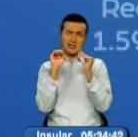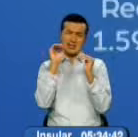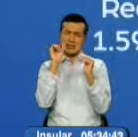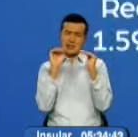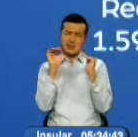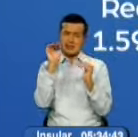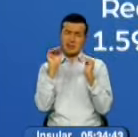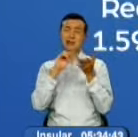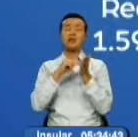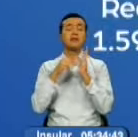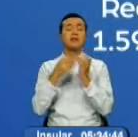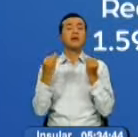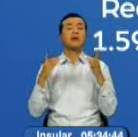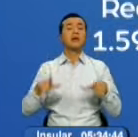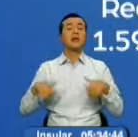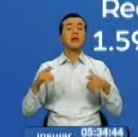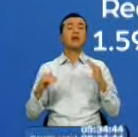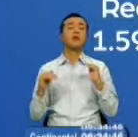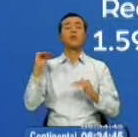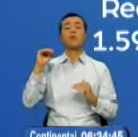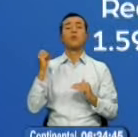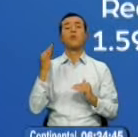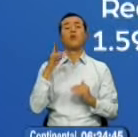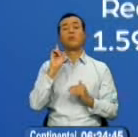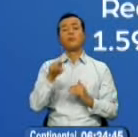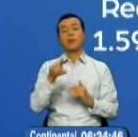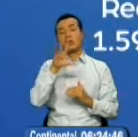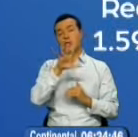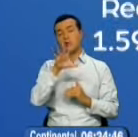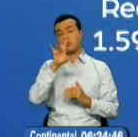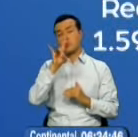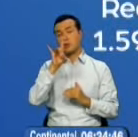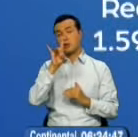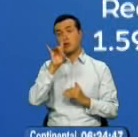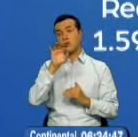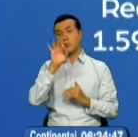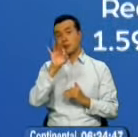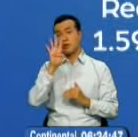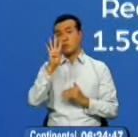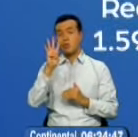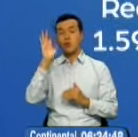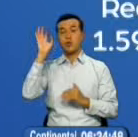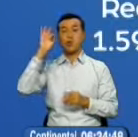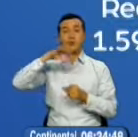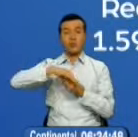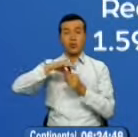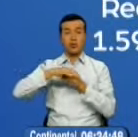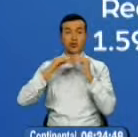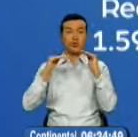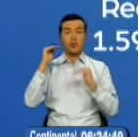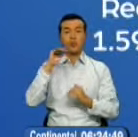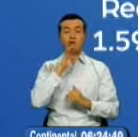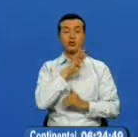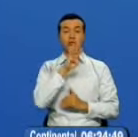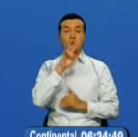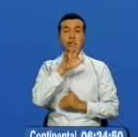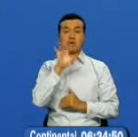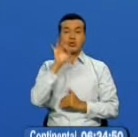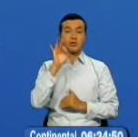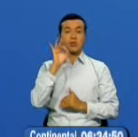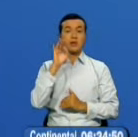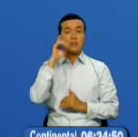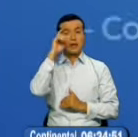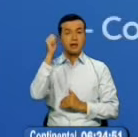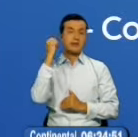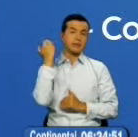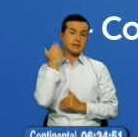mínima significa que Lenín Moreno recuperó 1.594 votos, en detrimento de Lasso, que perdió 439. Las provincias